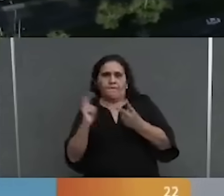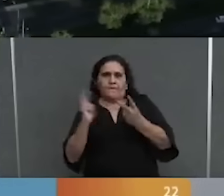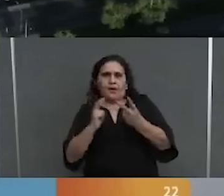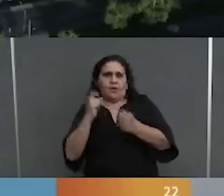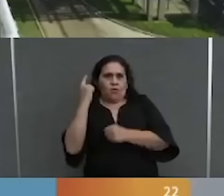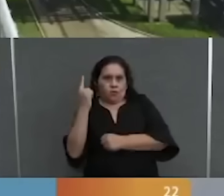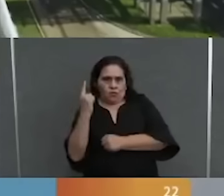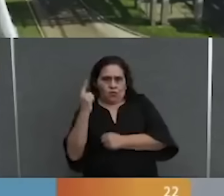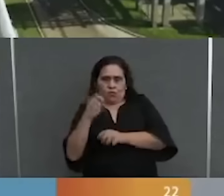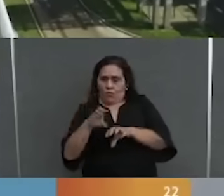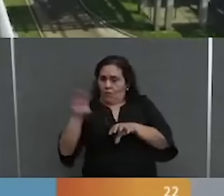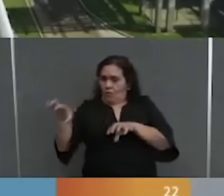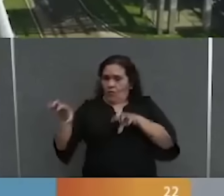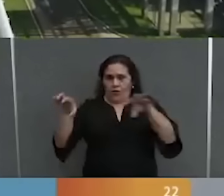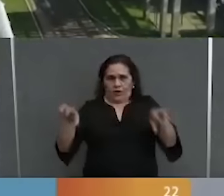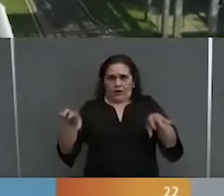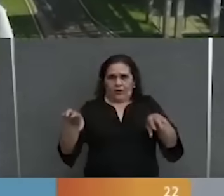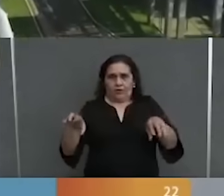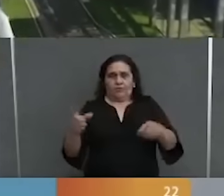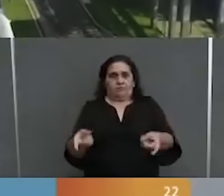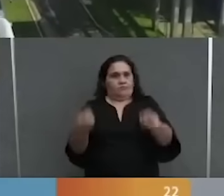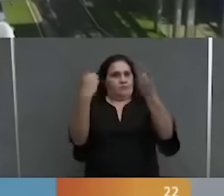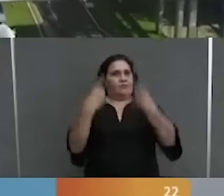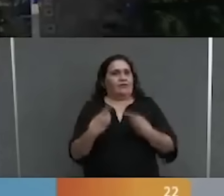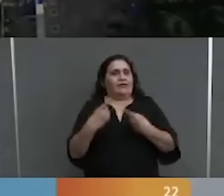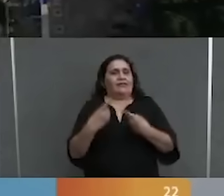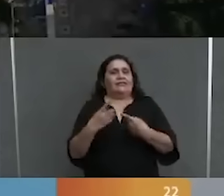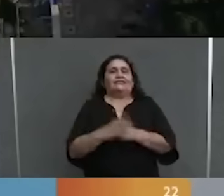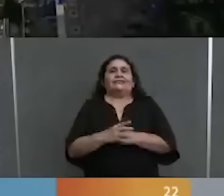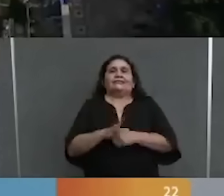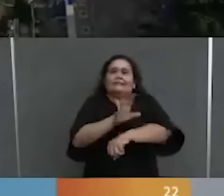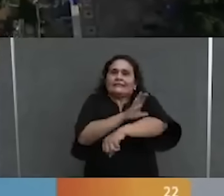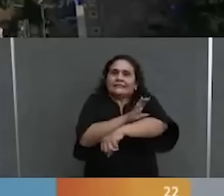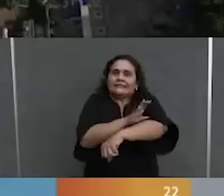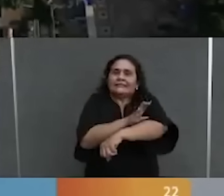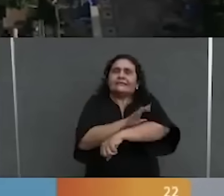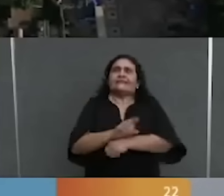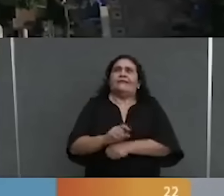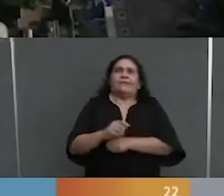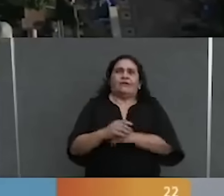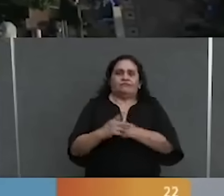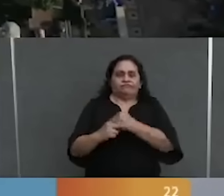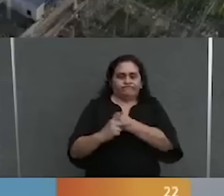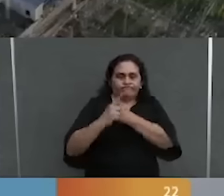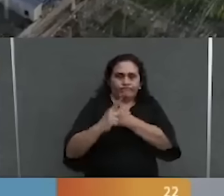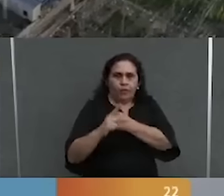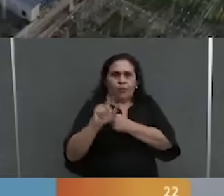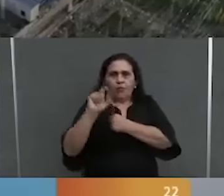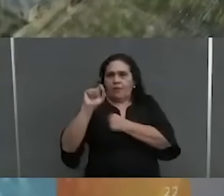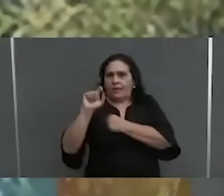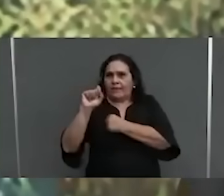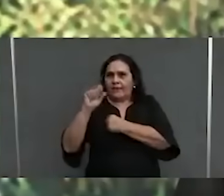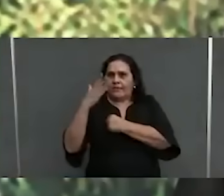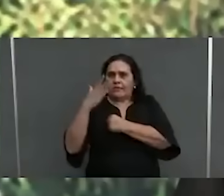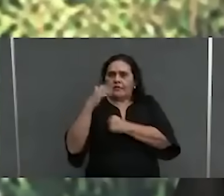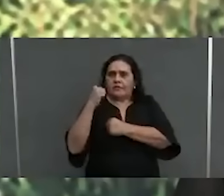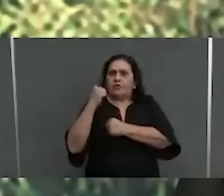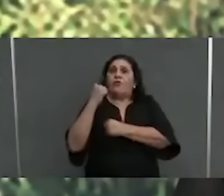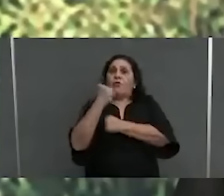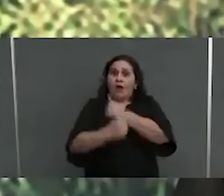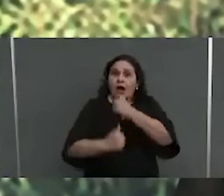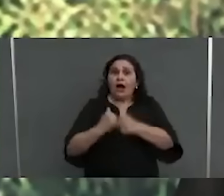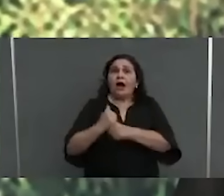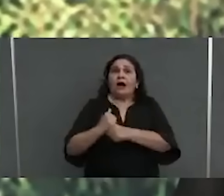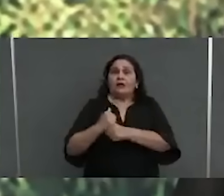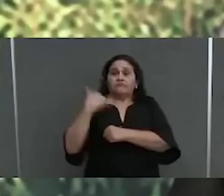viene a dar la energía eléctrica que necesitamos en Yucatán para los próximos 20, 25 años. Esta es una inversión de más de 1.200